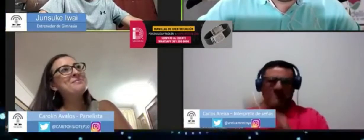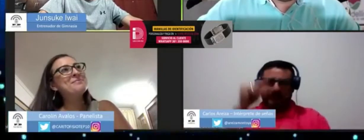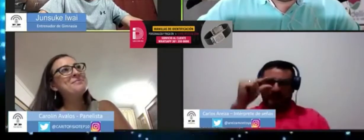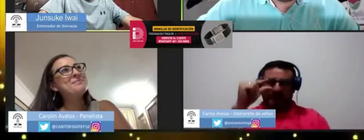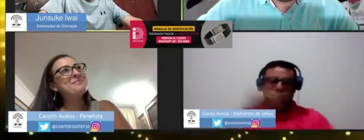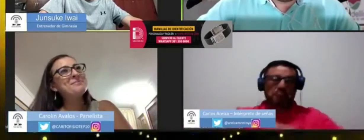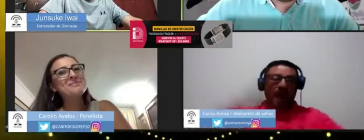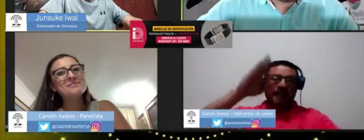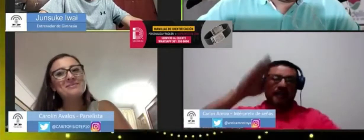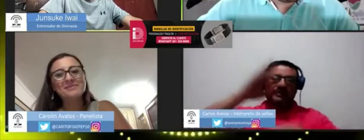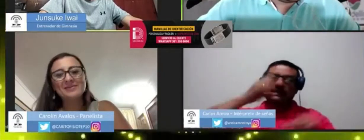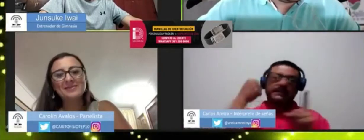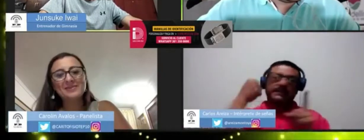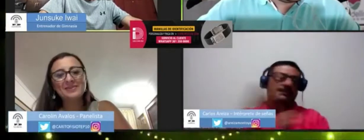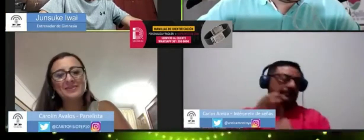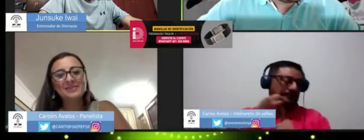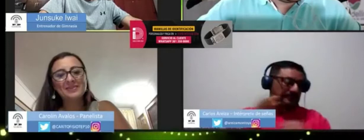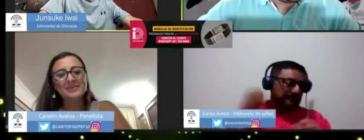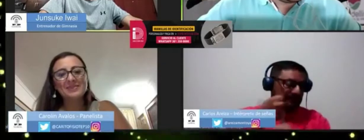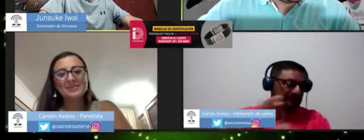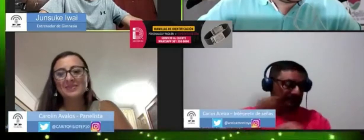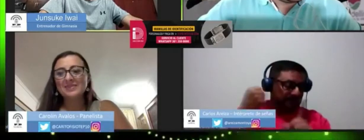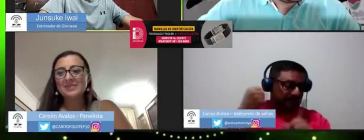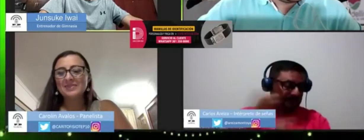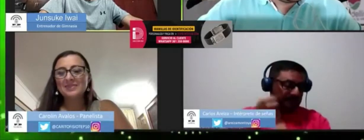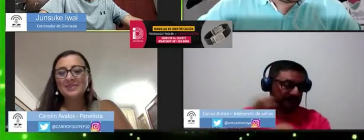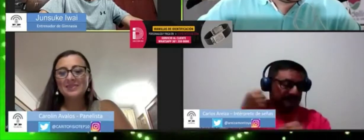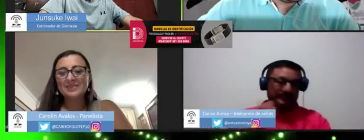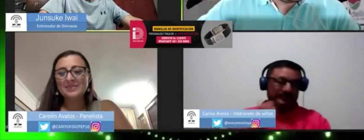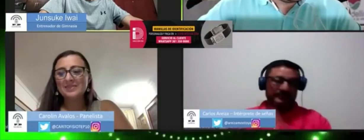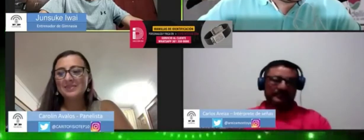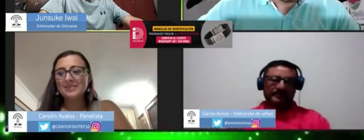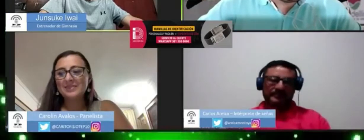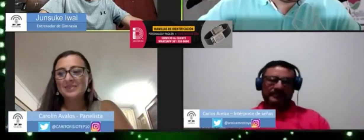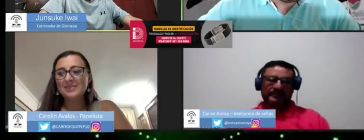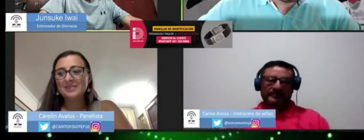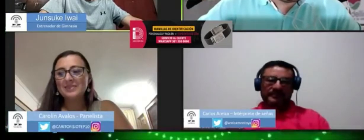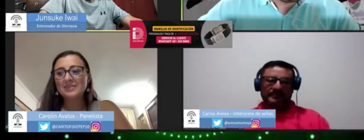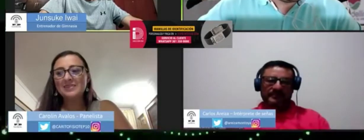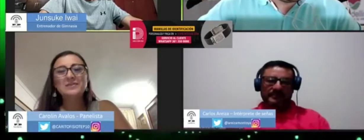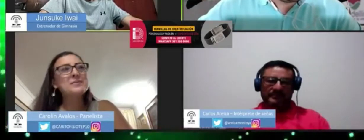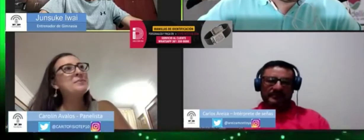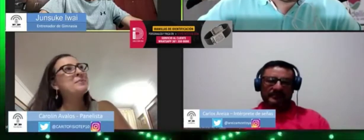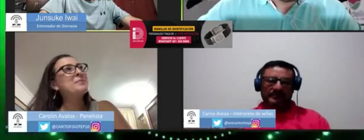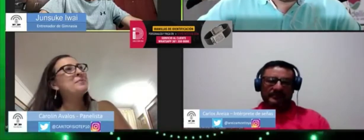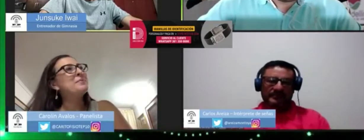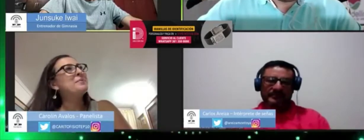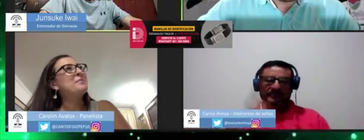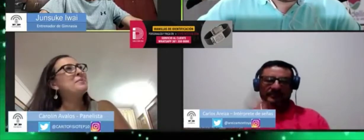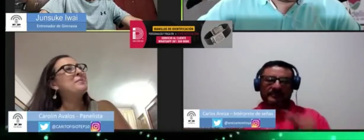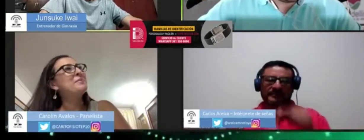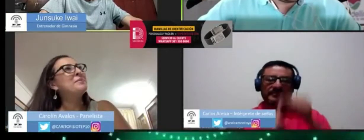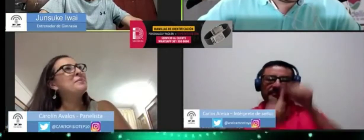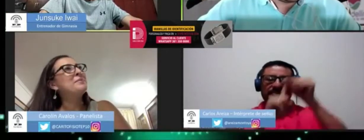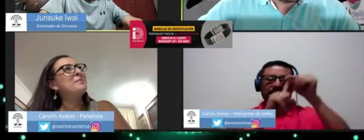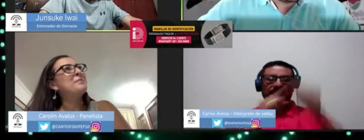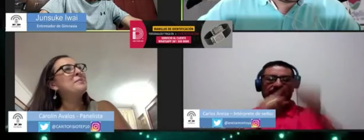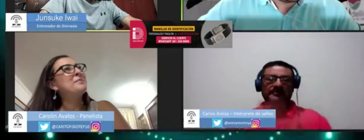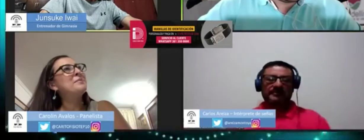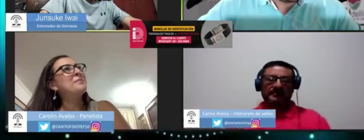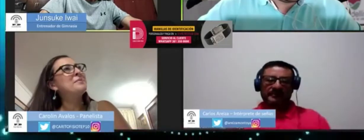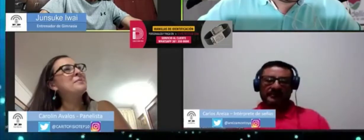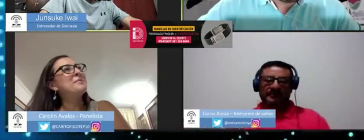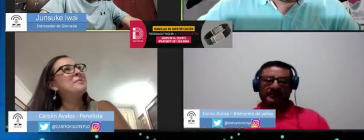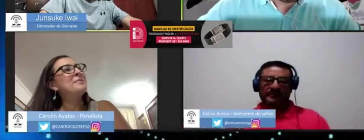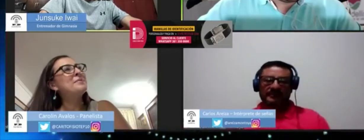Y esta parte no tiene ninguno, pero hay algo como por mirar dónde tiene